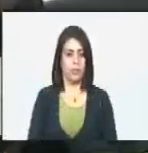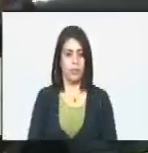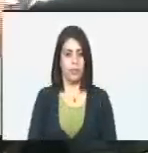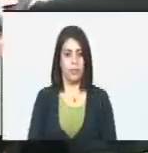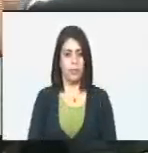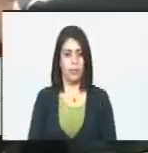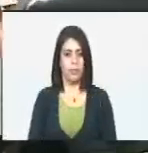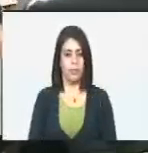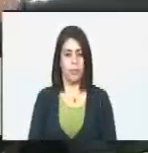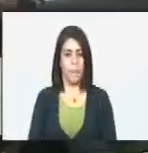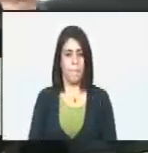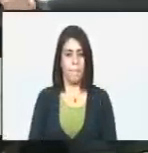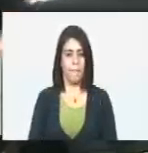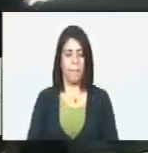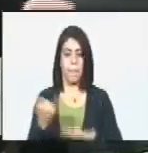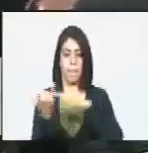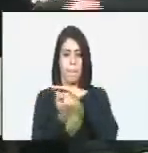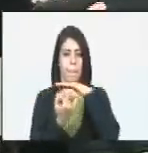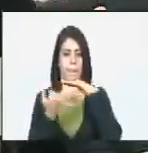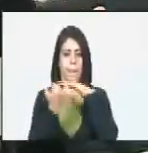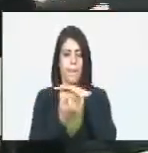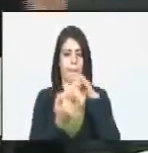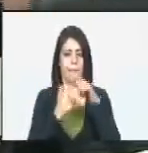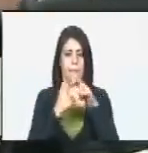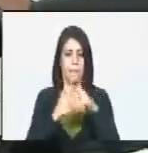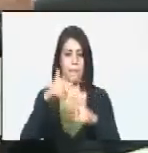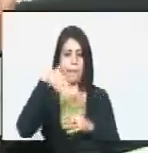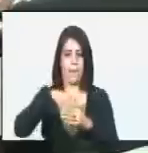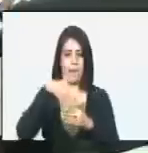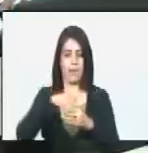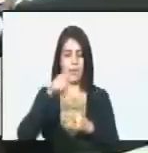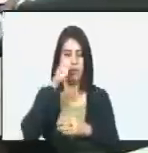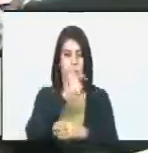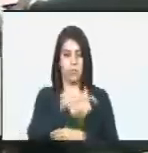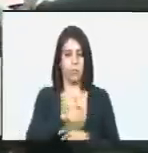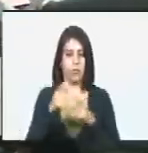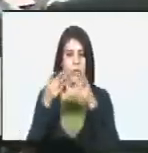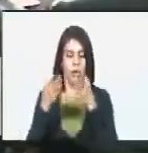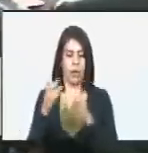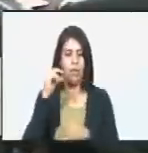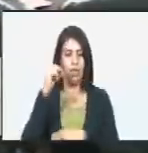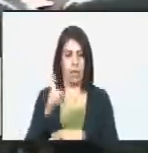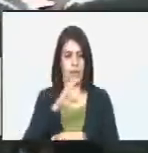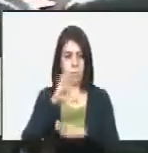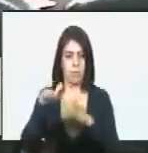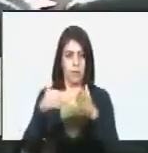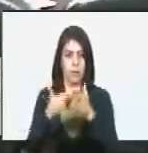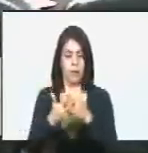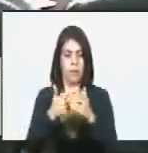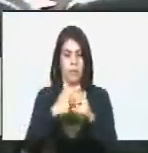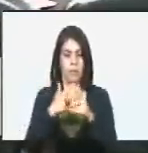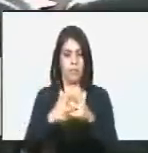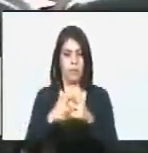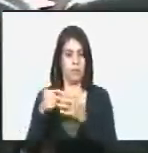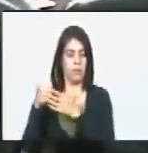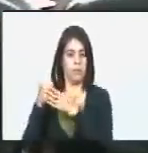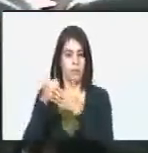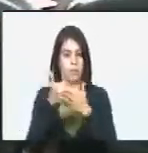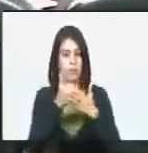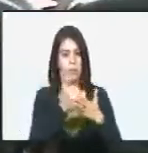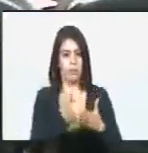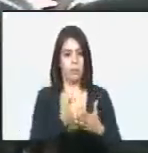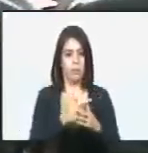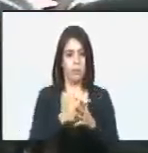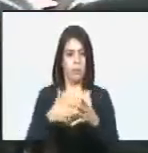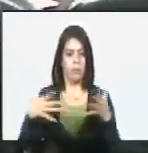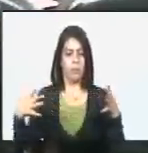en las instancias de elección popular. A ella le debemos la colaboración, fue una gran